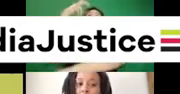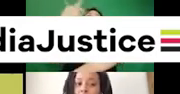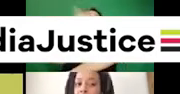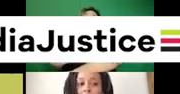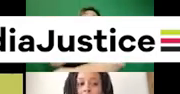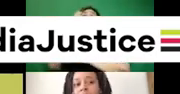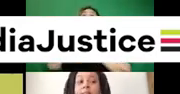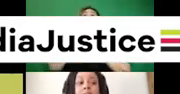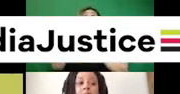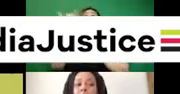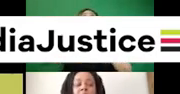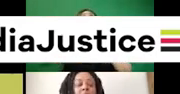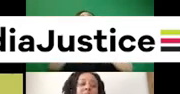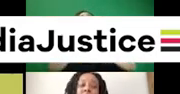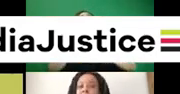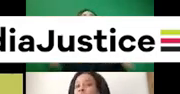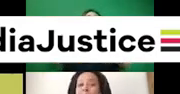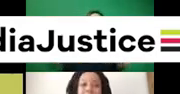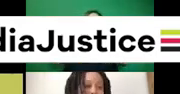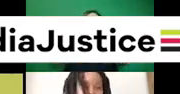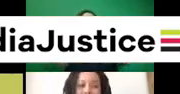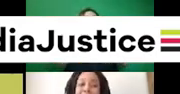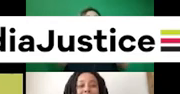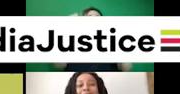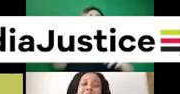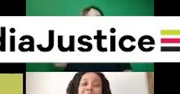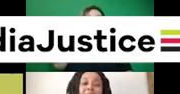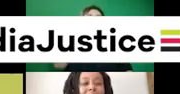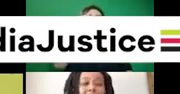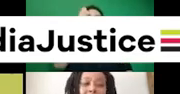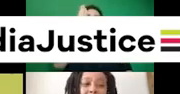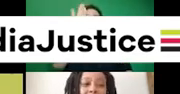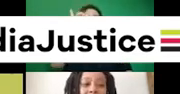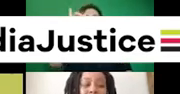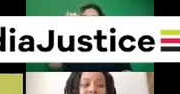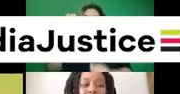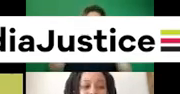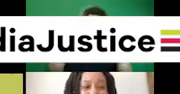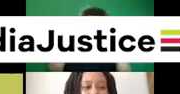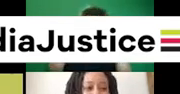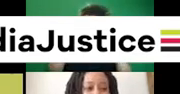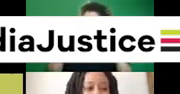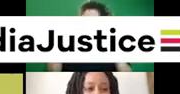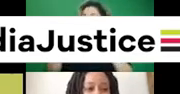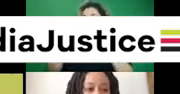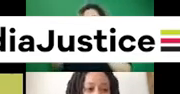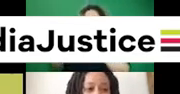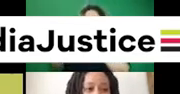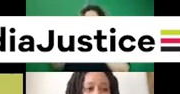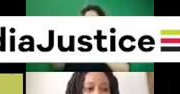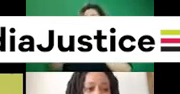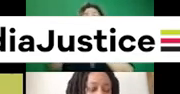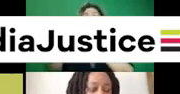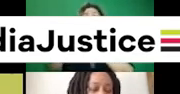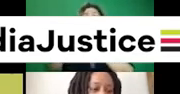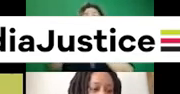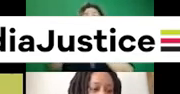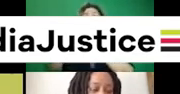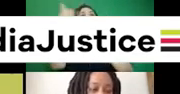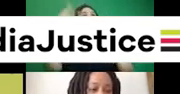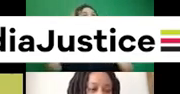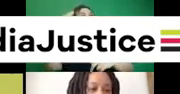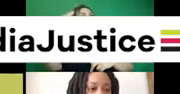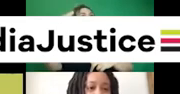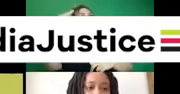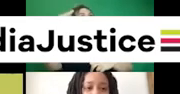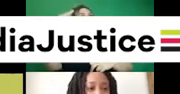respetando lo que están diciendo y lo que creen pero a la vez cómo corregir no quiero que pienses que no quiero que estés